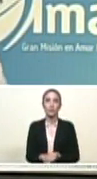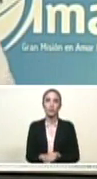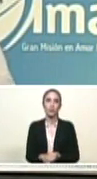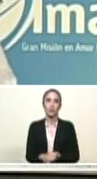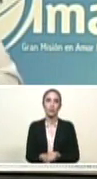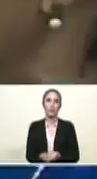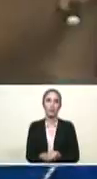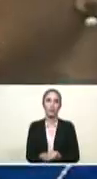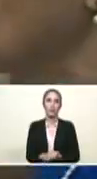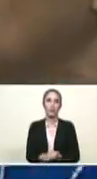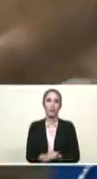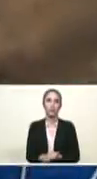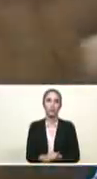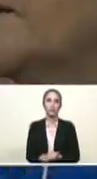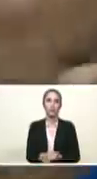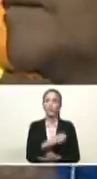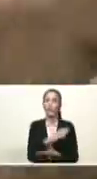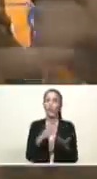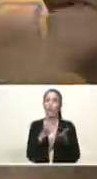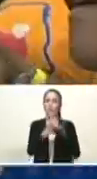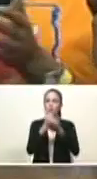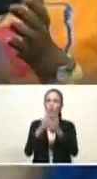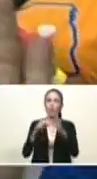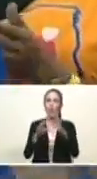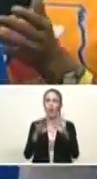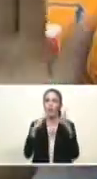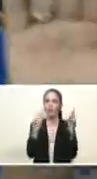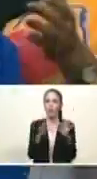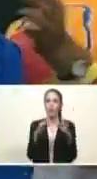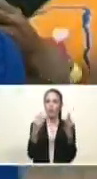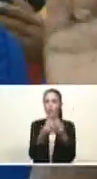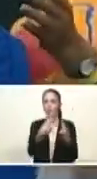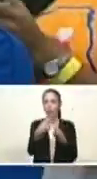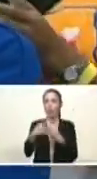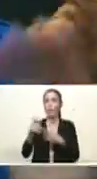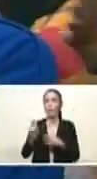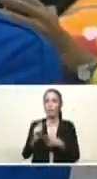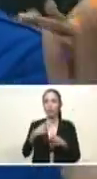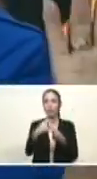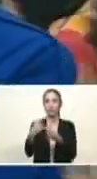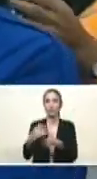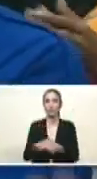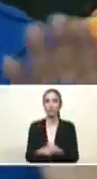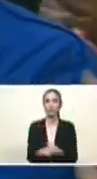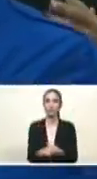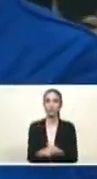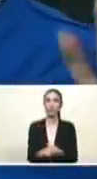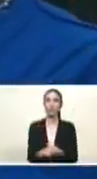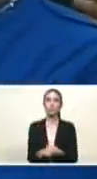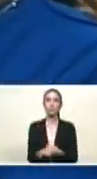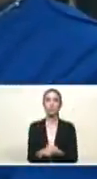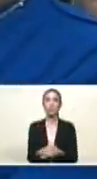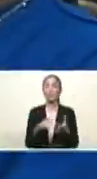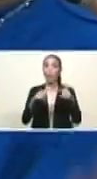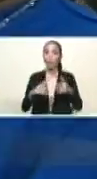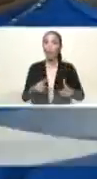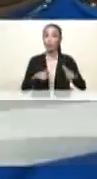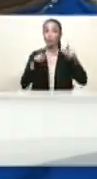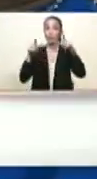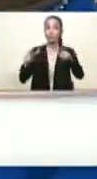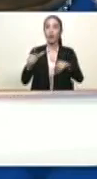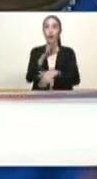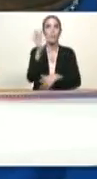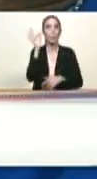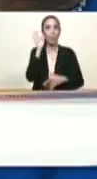patria. Elías Agua Milano, procede tú, por favor, compañero vicepresidente, a entregarle a Yenmi